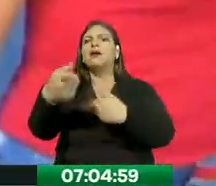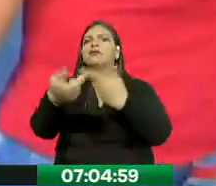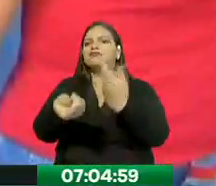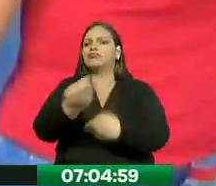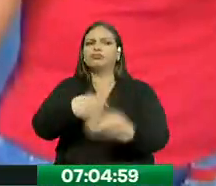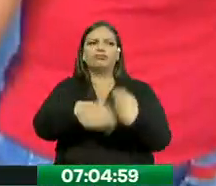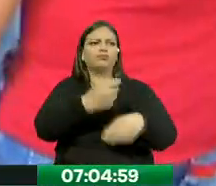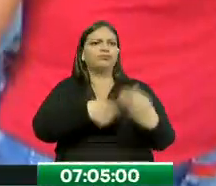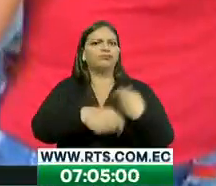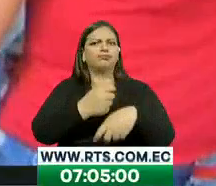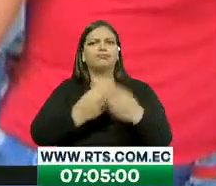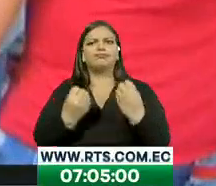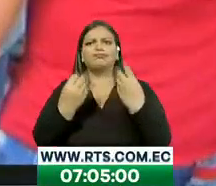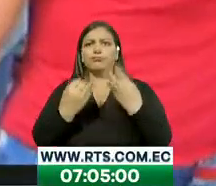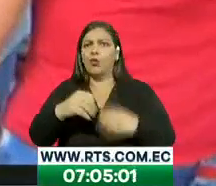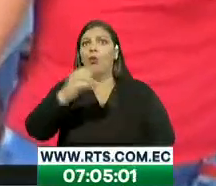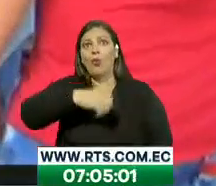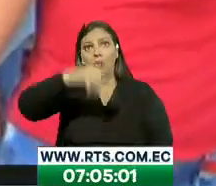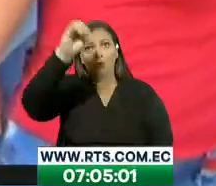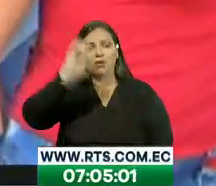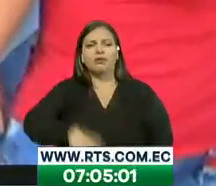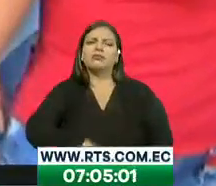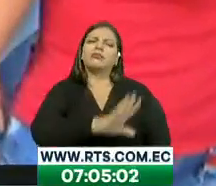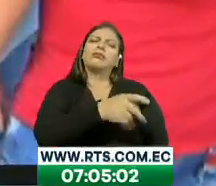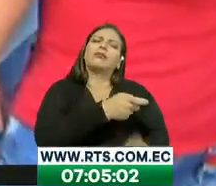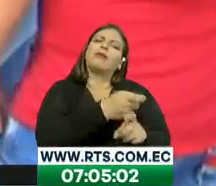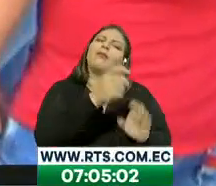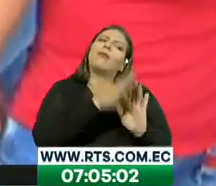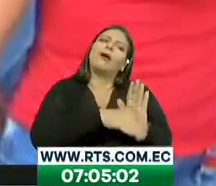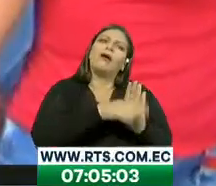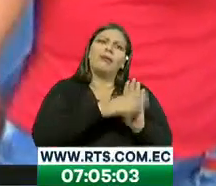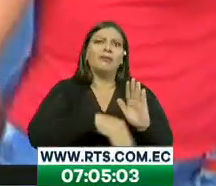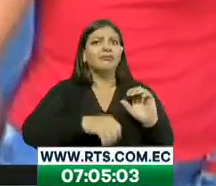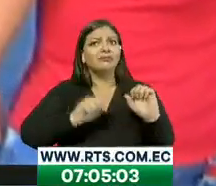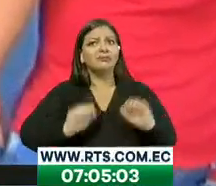ajetreo y regateo. Informó Pilar Vera.